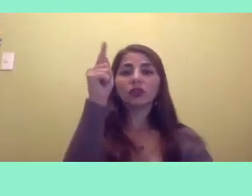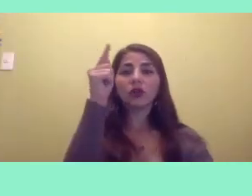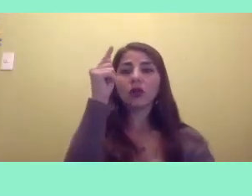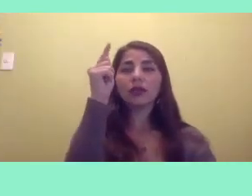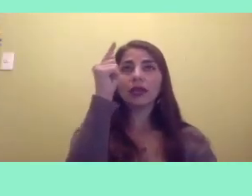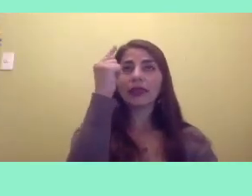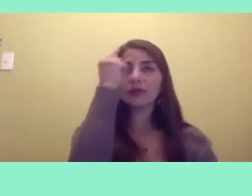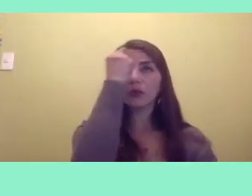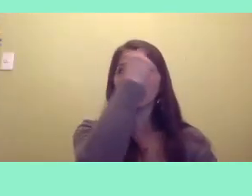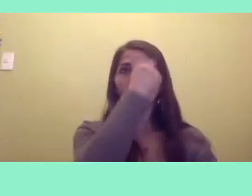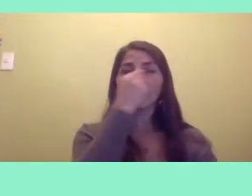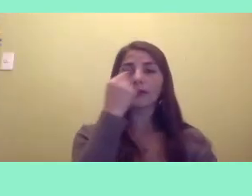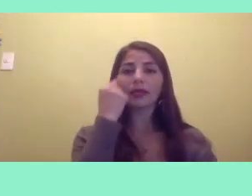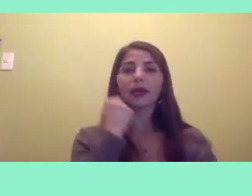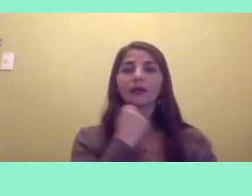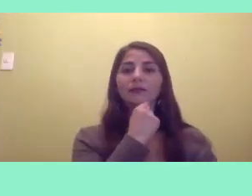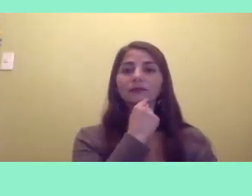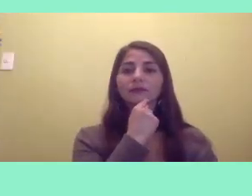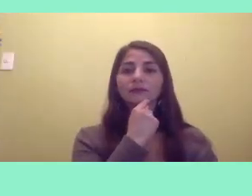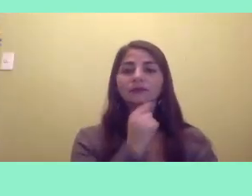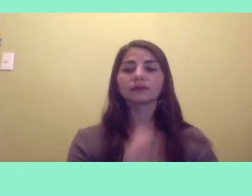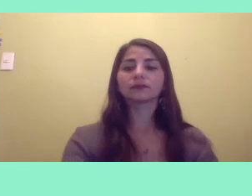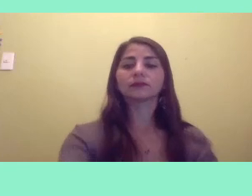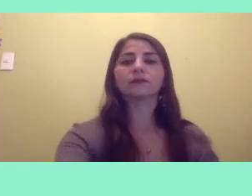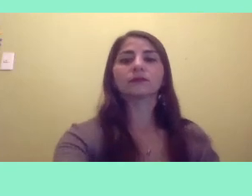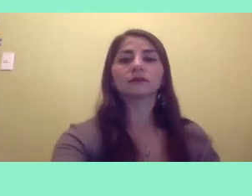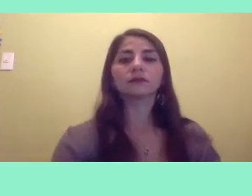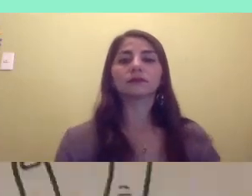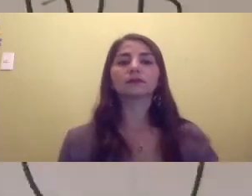¿Ya? O si no, la dibujo en mi cara.